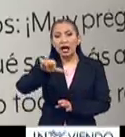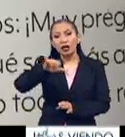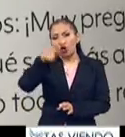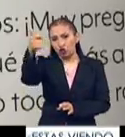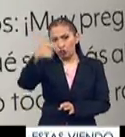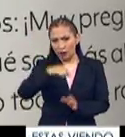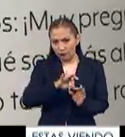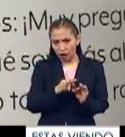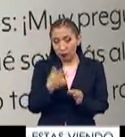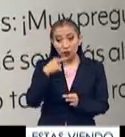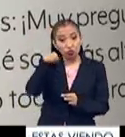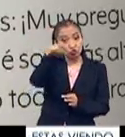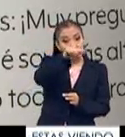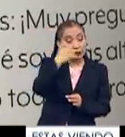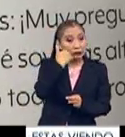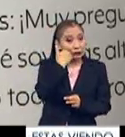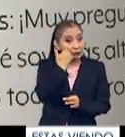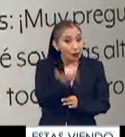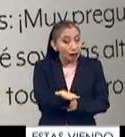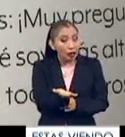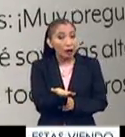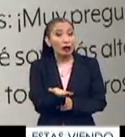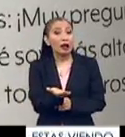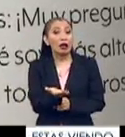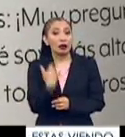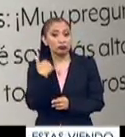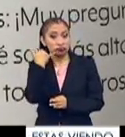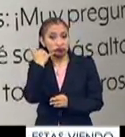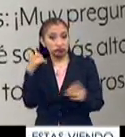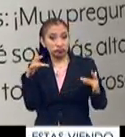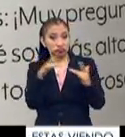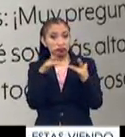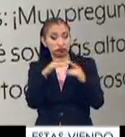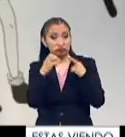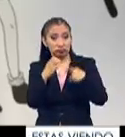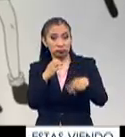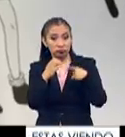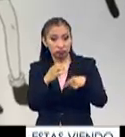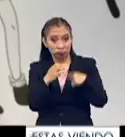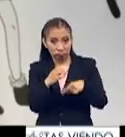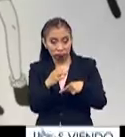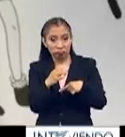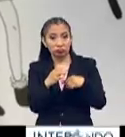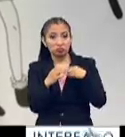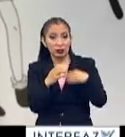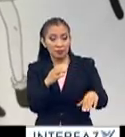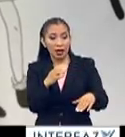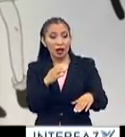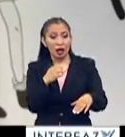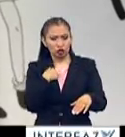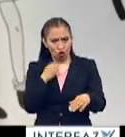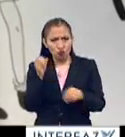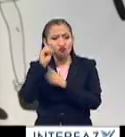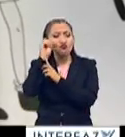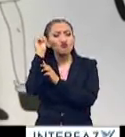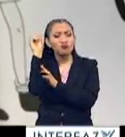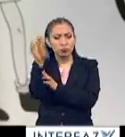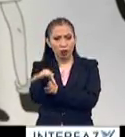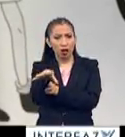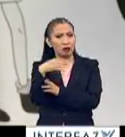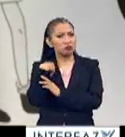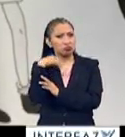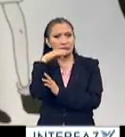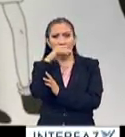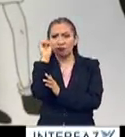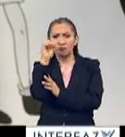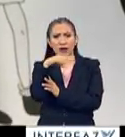A ver. Si alguien quiere que se comunique conmigo a mi correo electrónico, correcto, yo se los hago llegar y no les